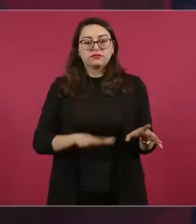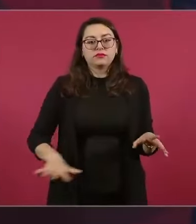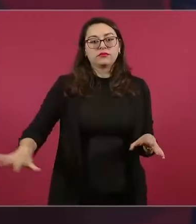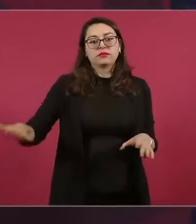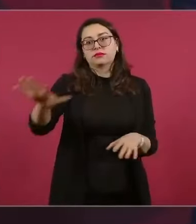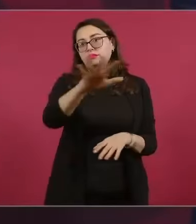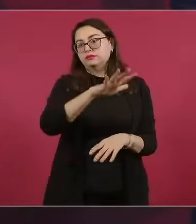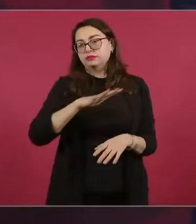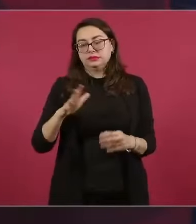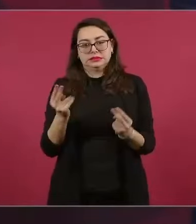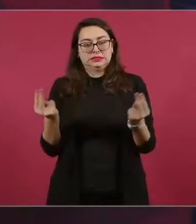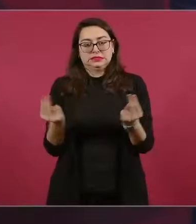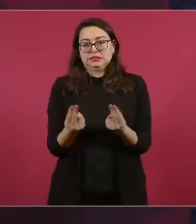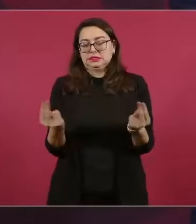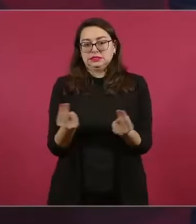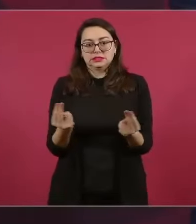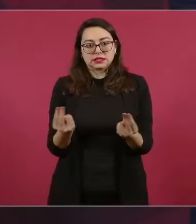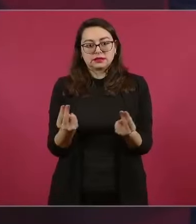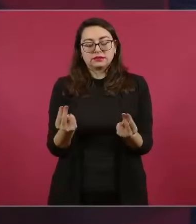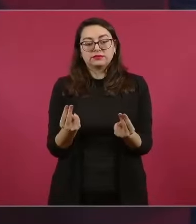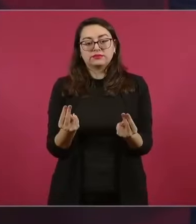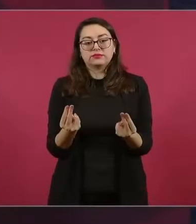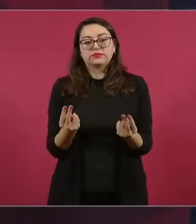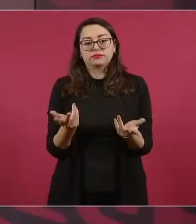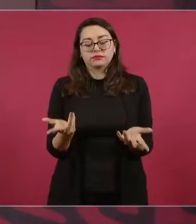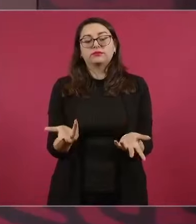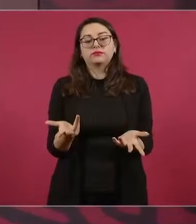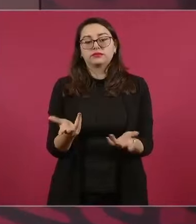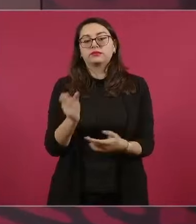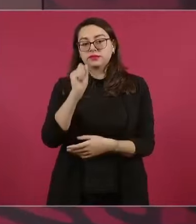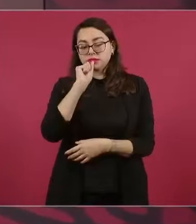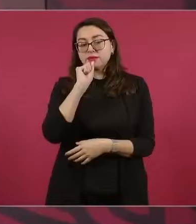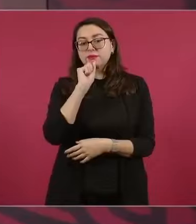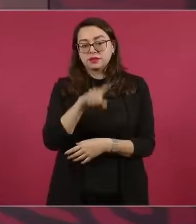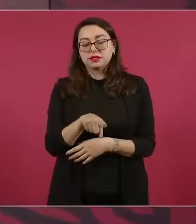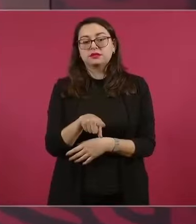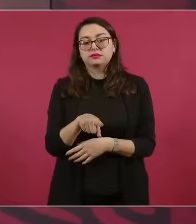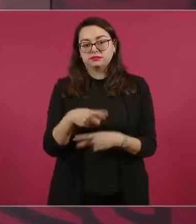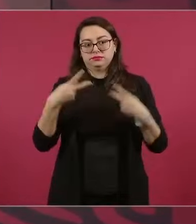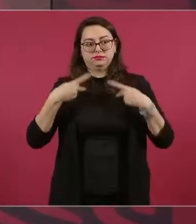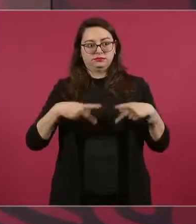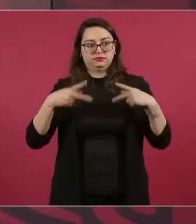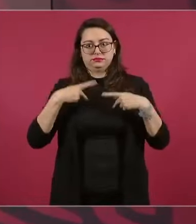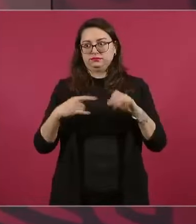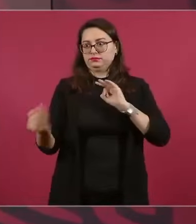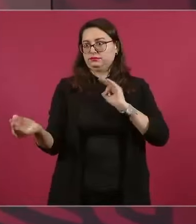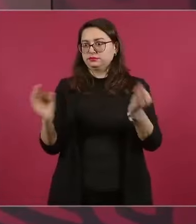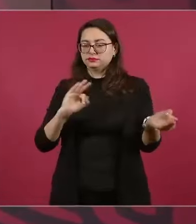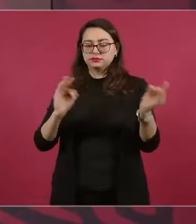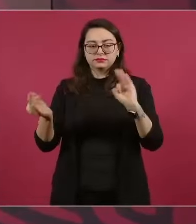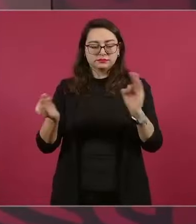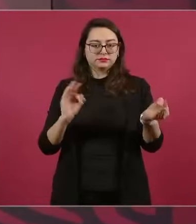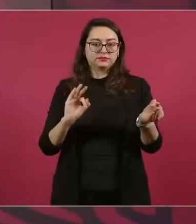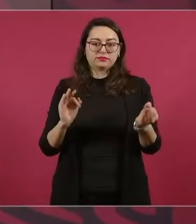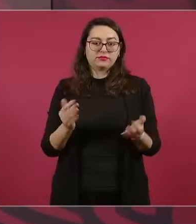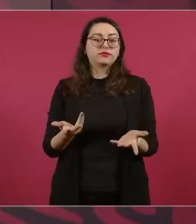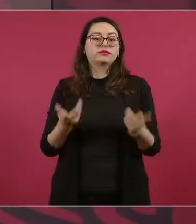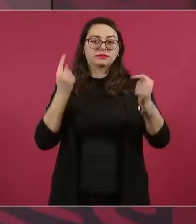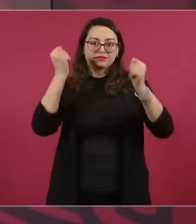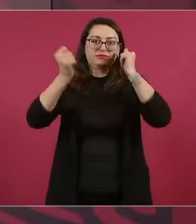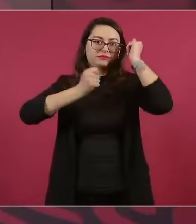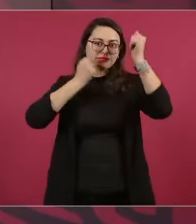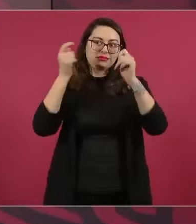de toda esa zona, desde luego a la gente de las comunidades y también al